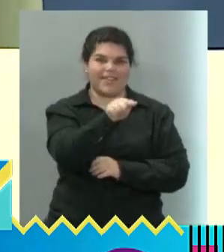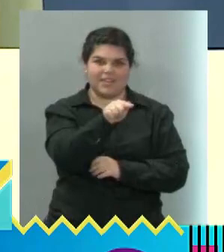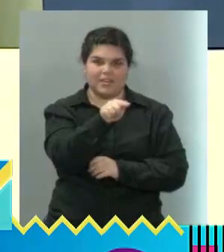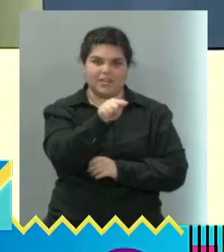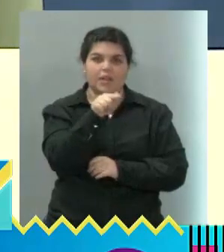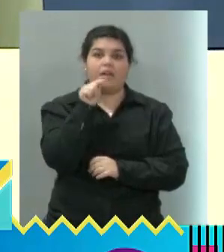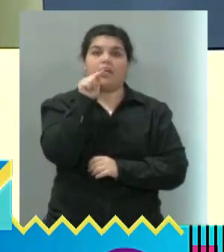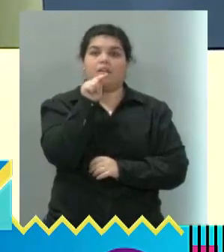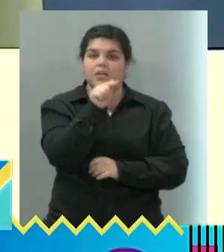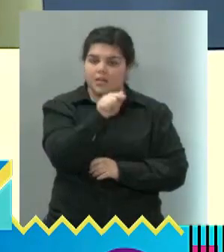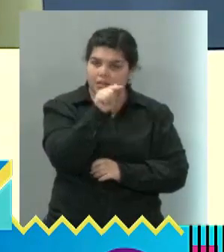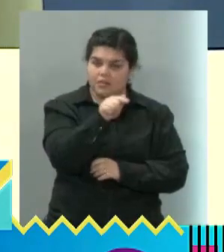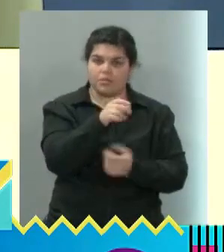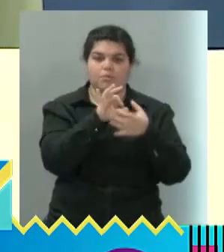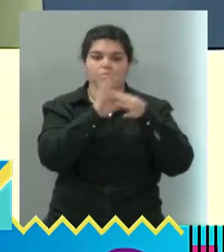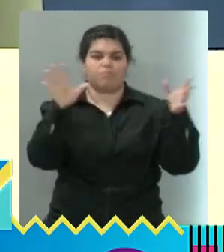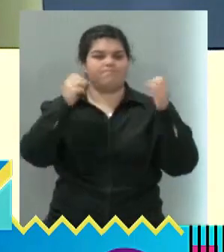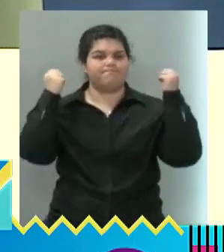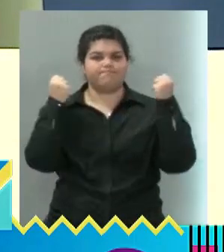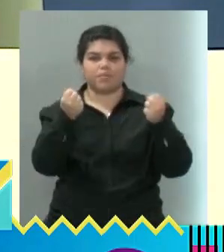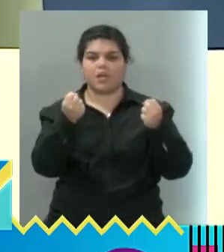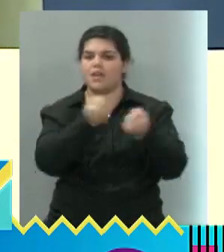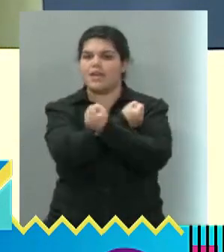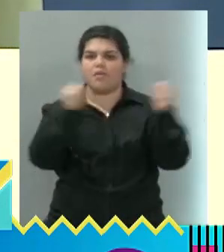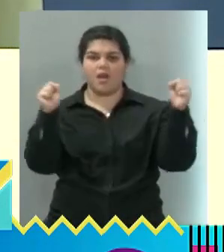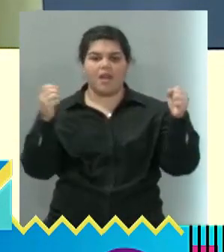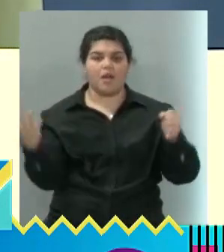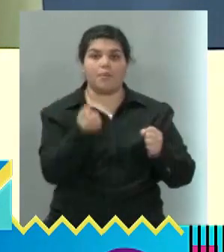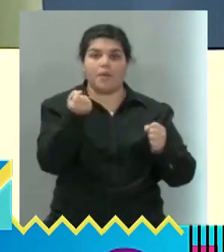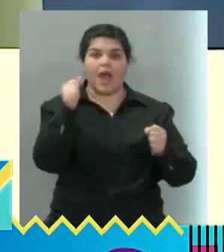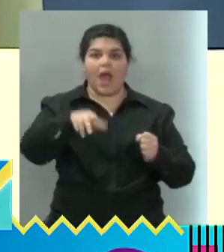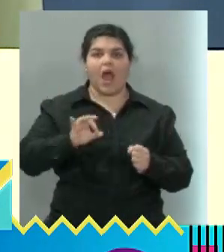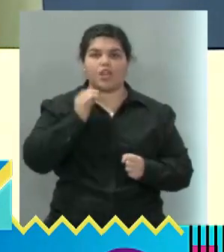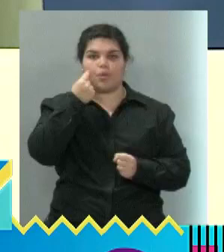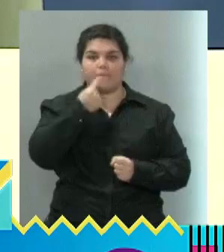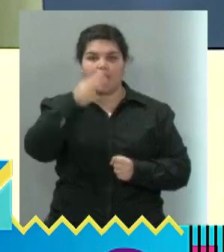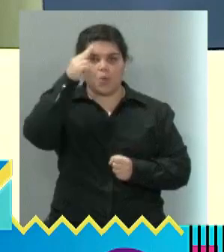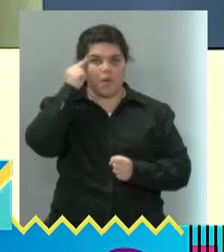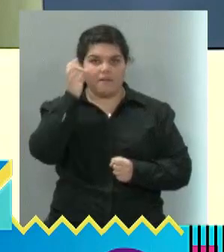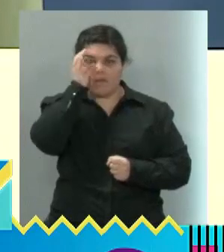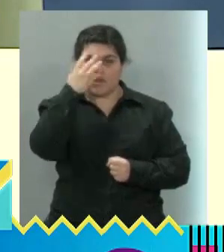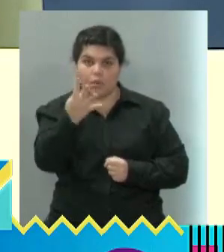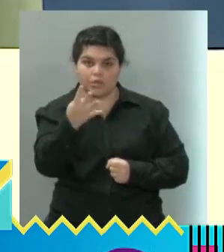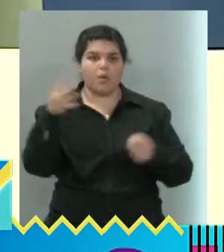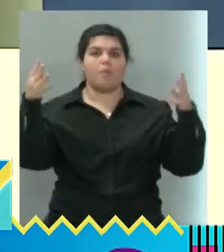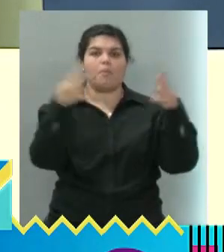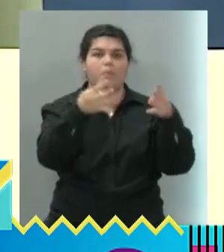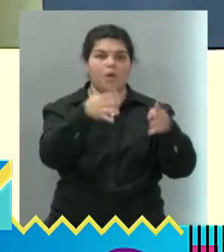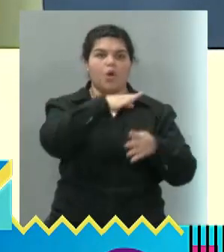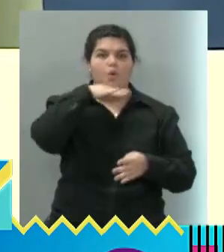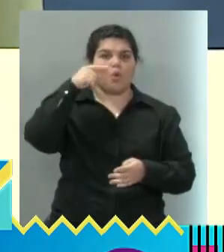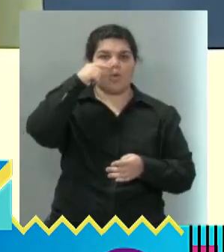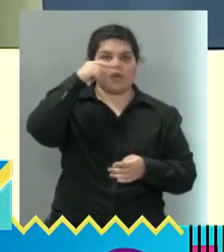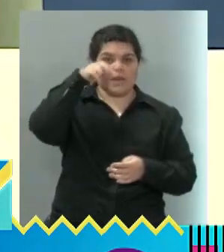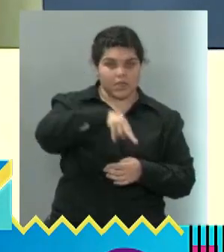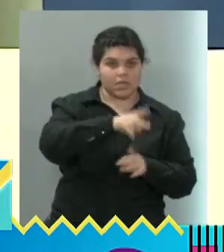lograr consolidar las independencias, termina en el año 24 en Perú, con las batallas de Junín y las batallas